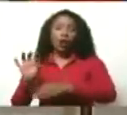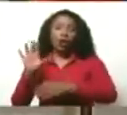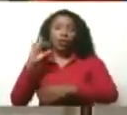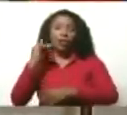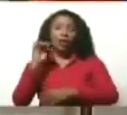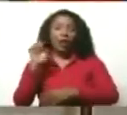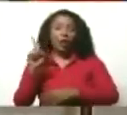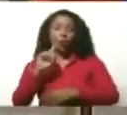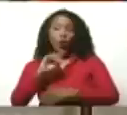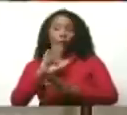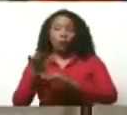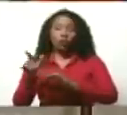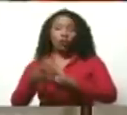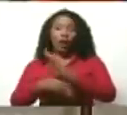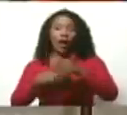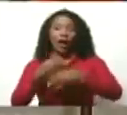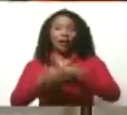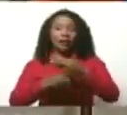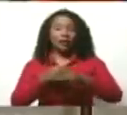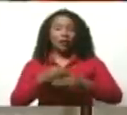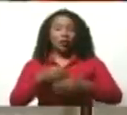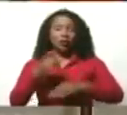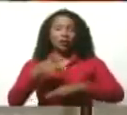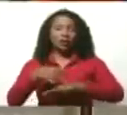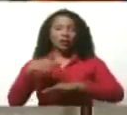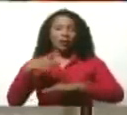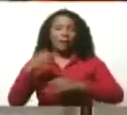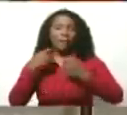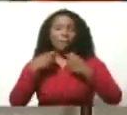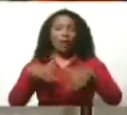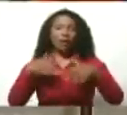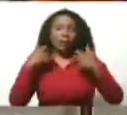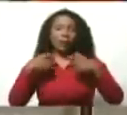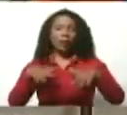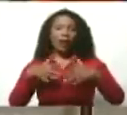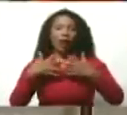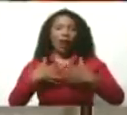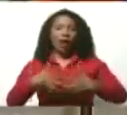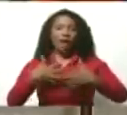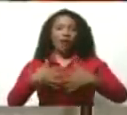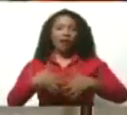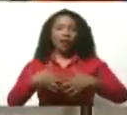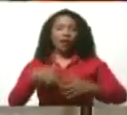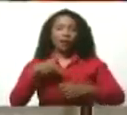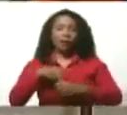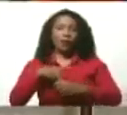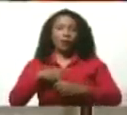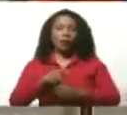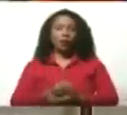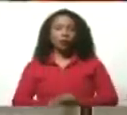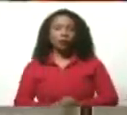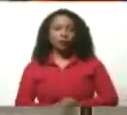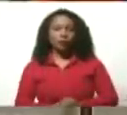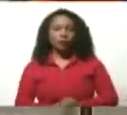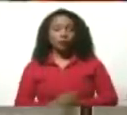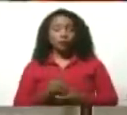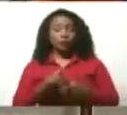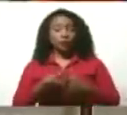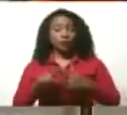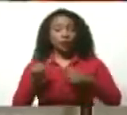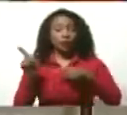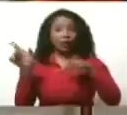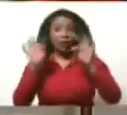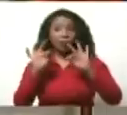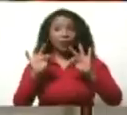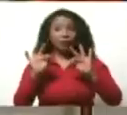hermano, generando graves pérdidas a la industria petrolera. En tal sentido, sin